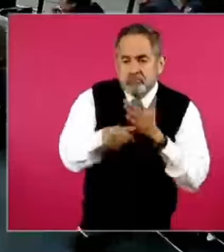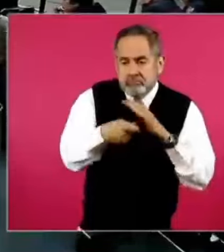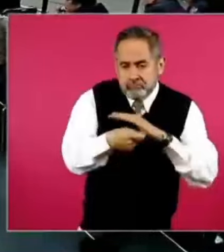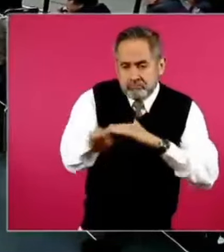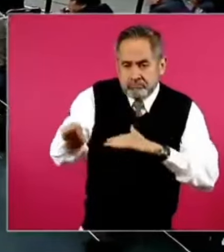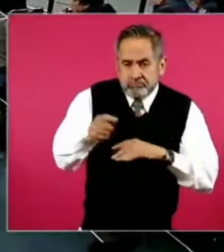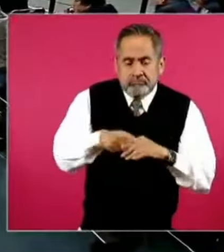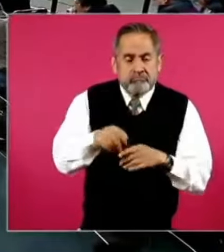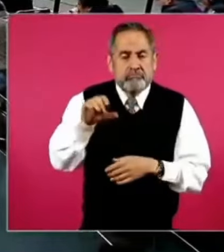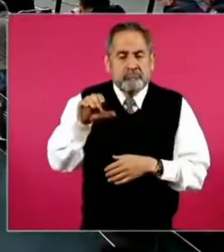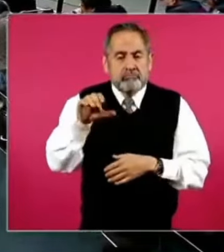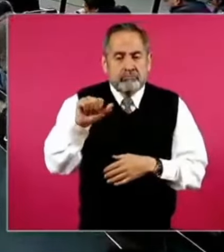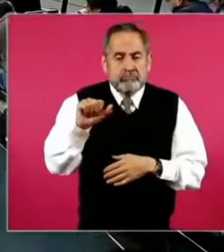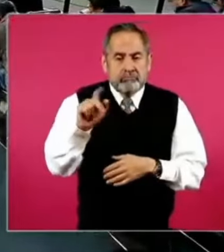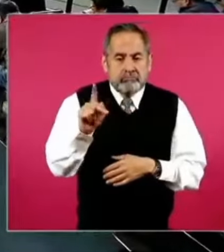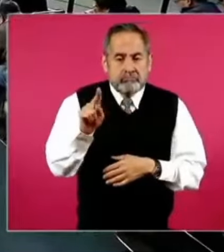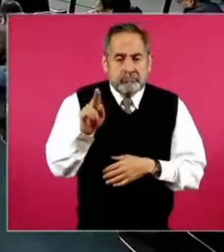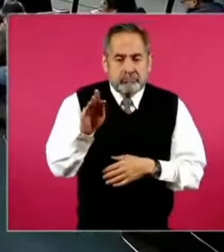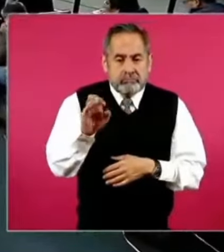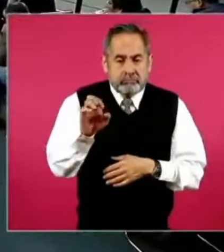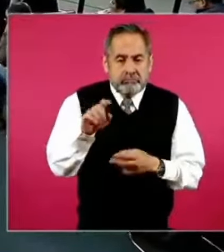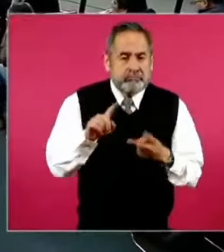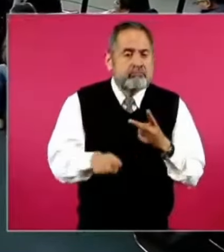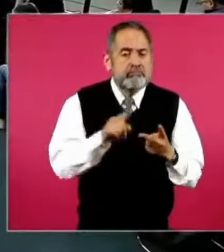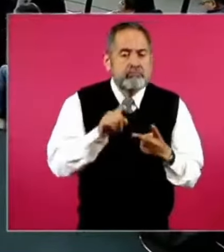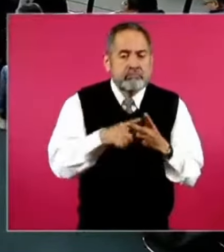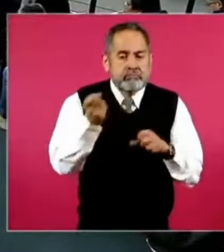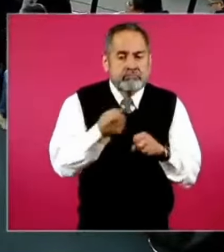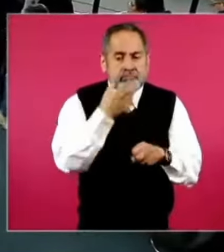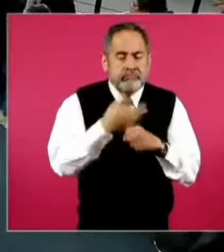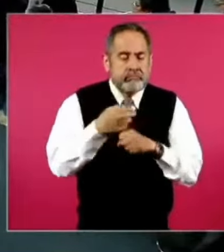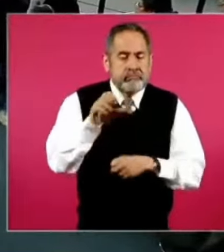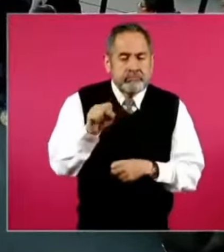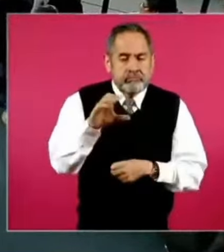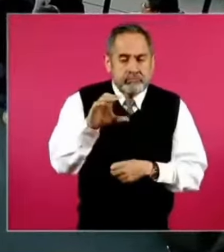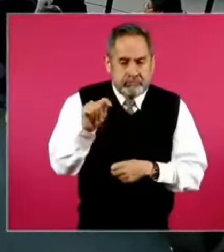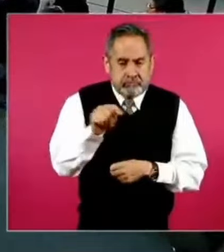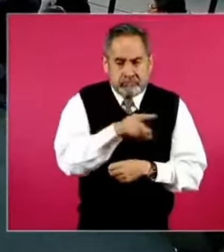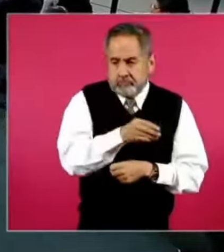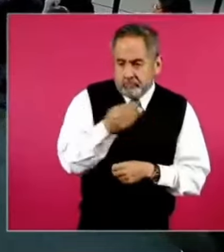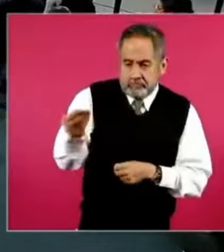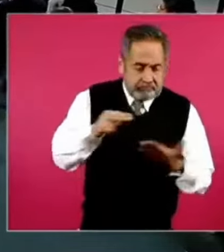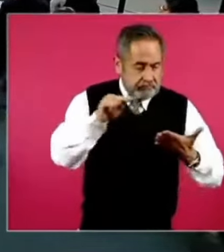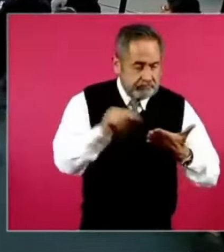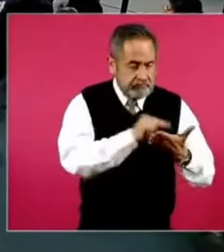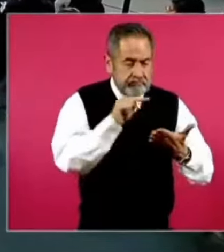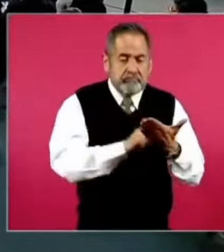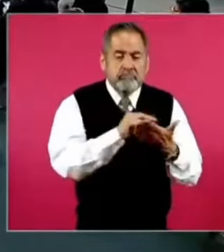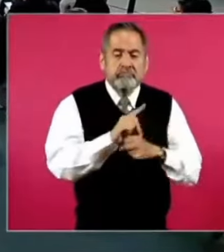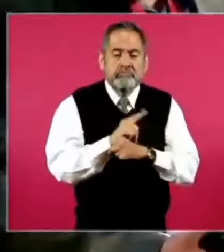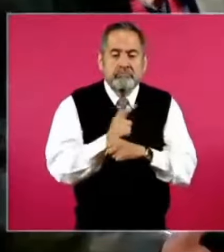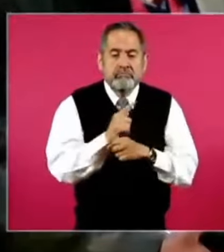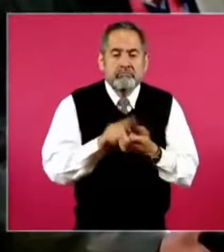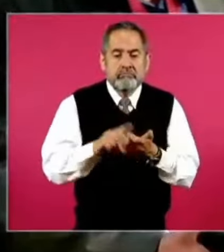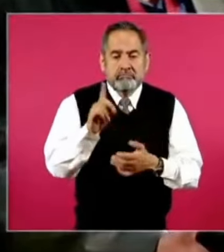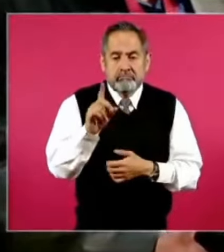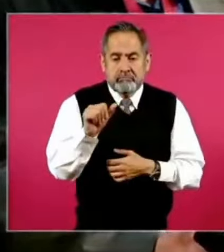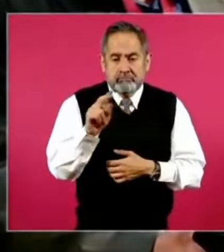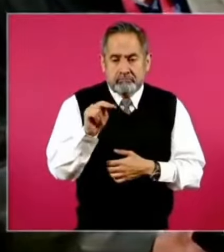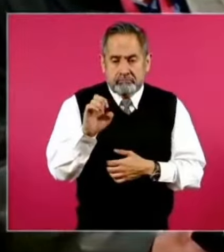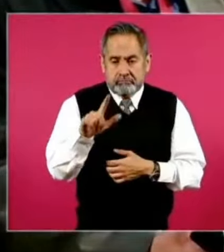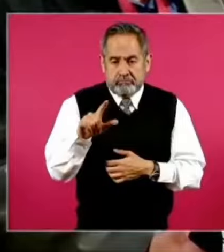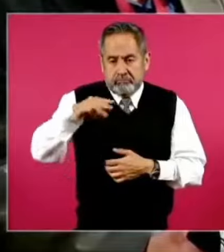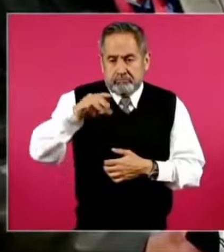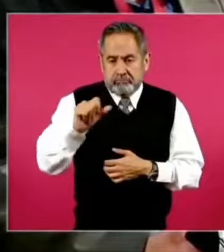de CAPUFE y de la Secretaría de Comunicaciones y Transportes, firmado por el licenciado Daniel Enríquez